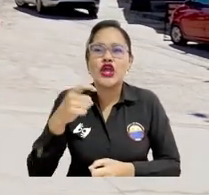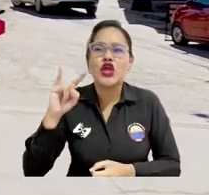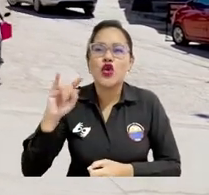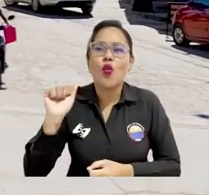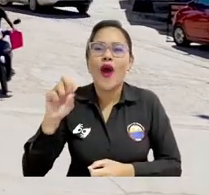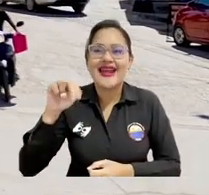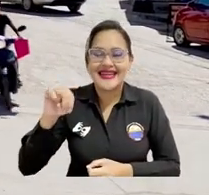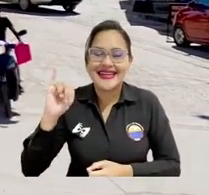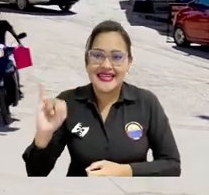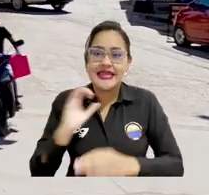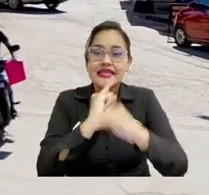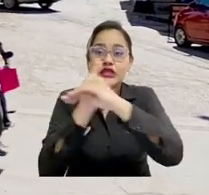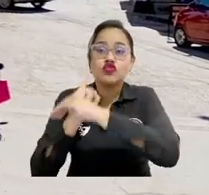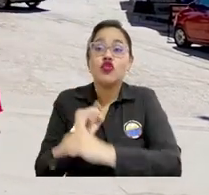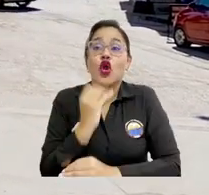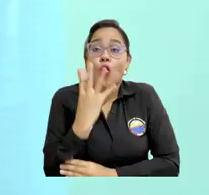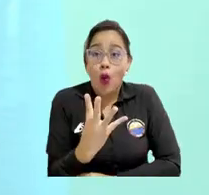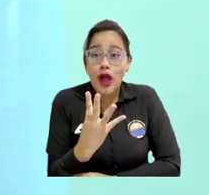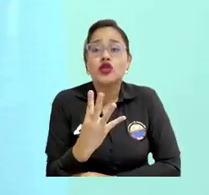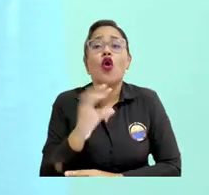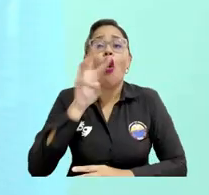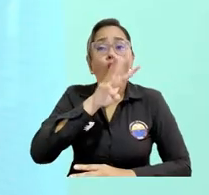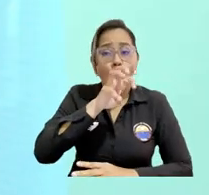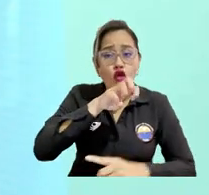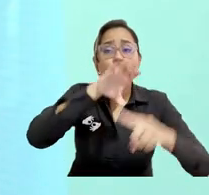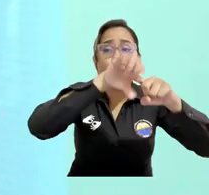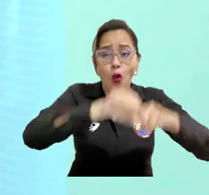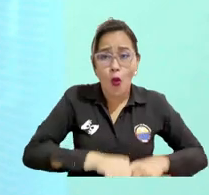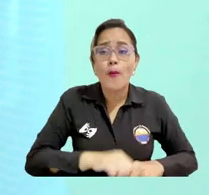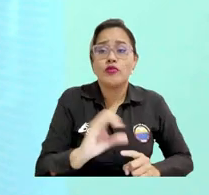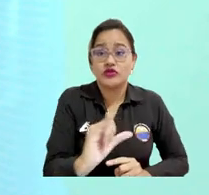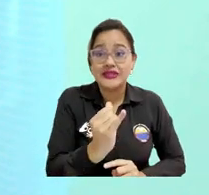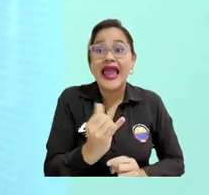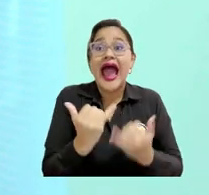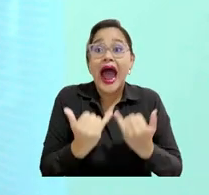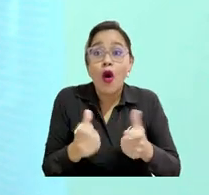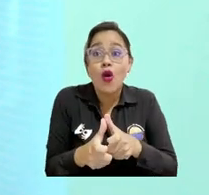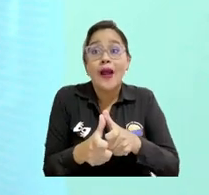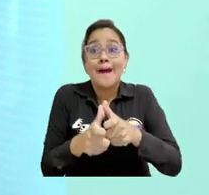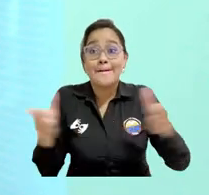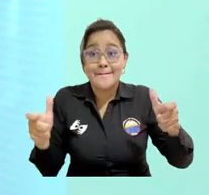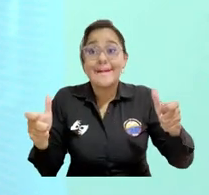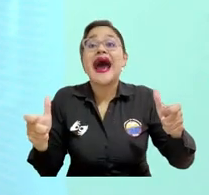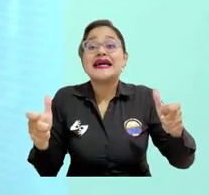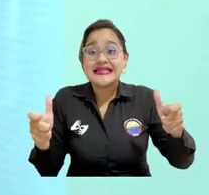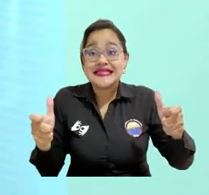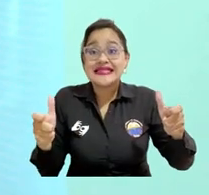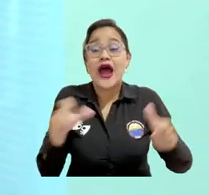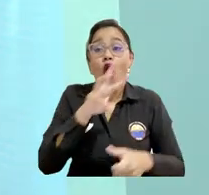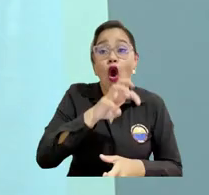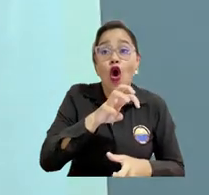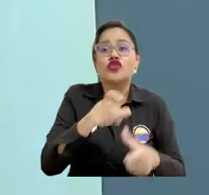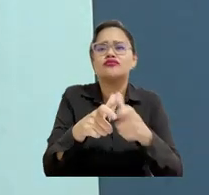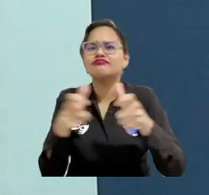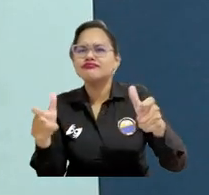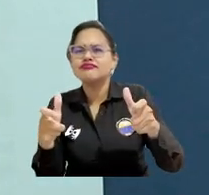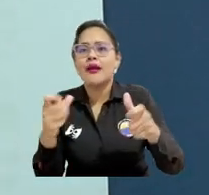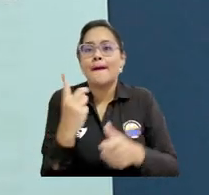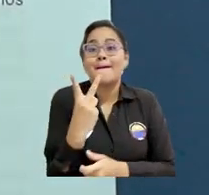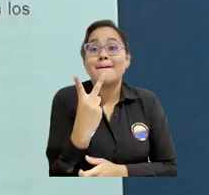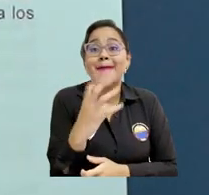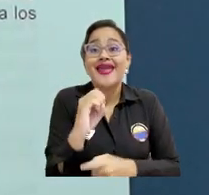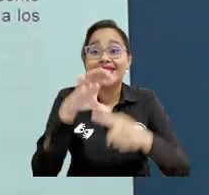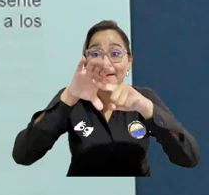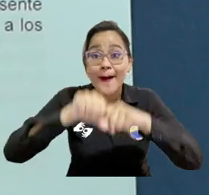decir, 8 cupos directos, y el programa o el apoyo de la alcaldía nos permitió ampliarlo a los 5 mejores, es decir, pasar de 8 a